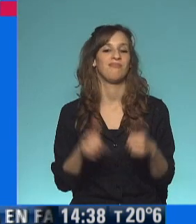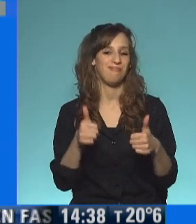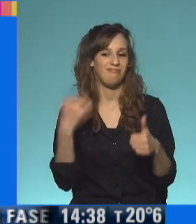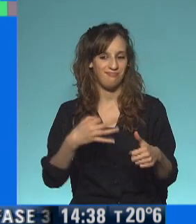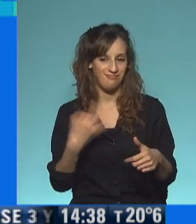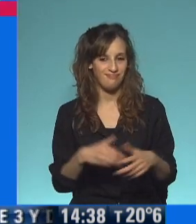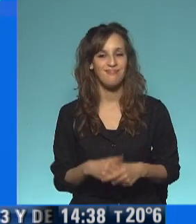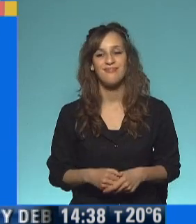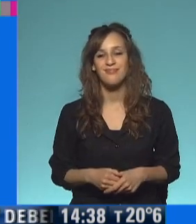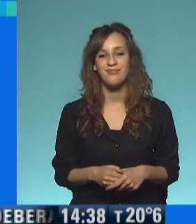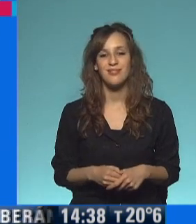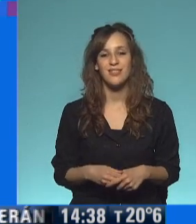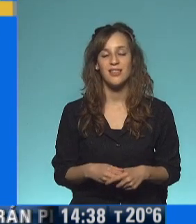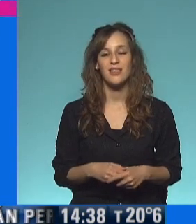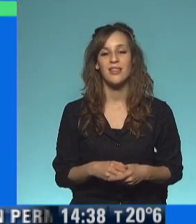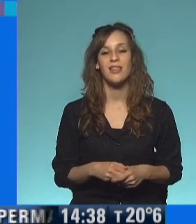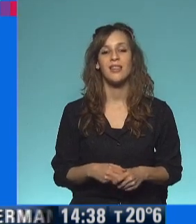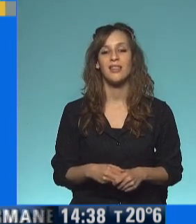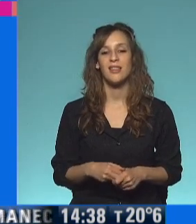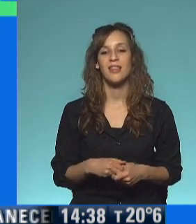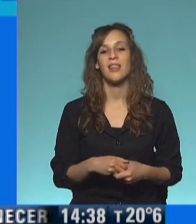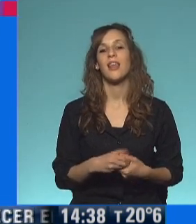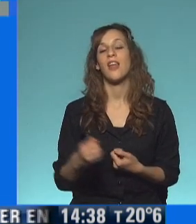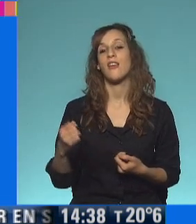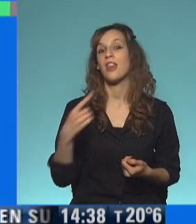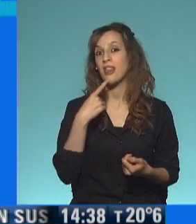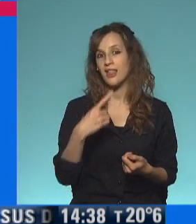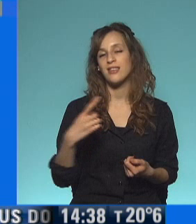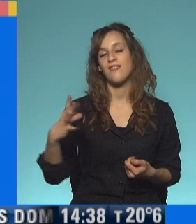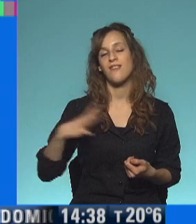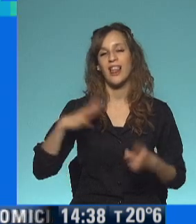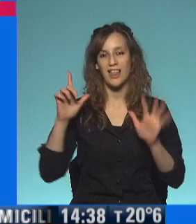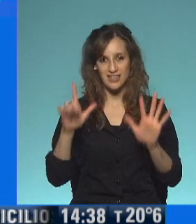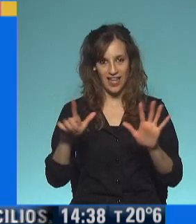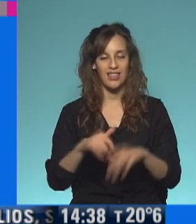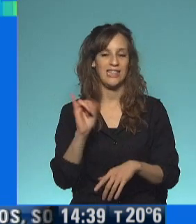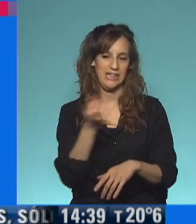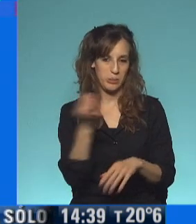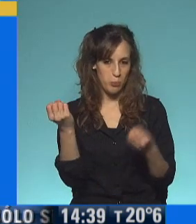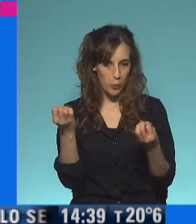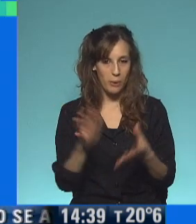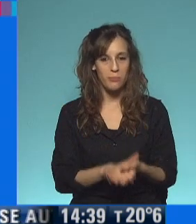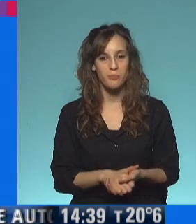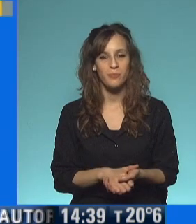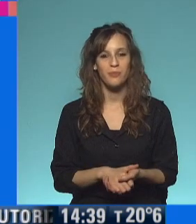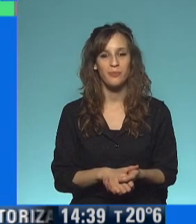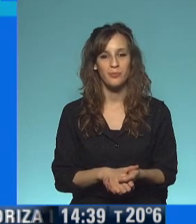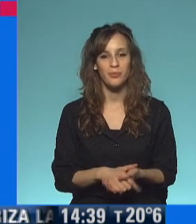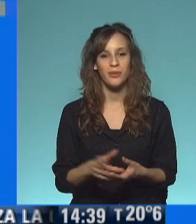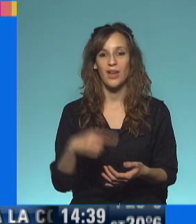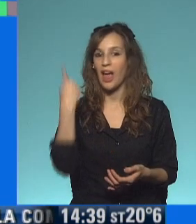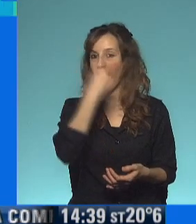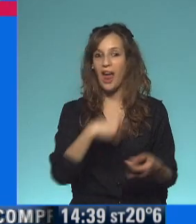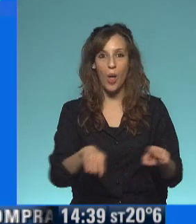puesto, ¿eh? Faltan 7 para completar la fila. Gracias, Eva. Muy bien esa respuesta. ¡Ay, no! ¡Cara como